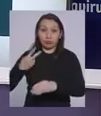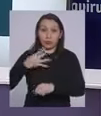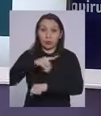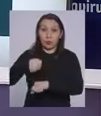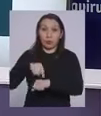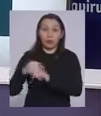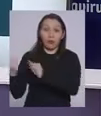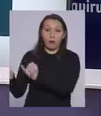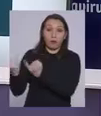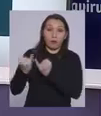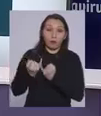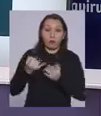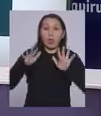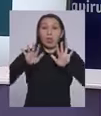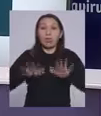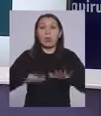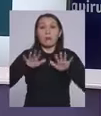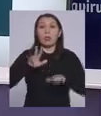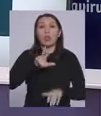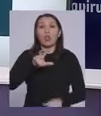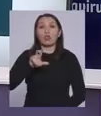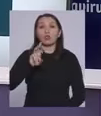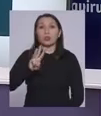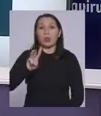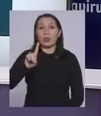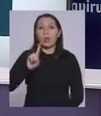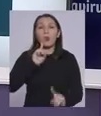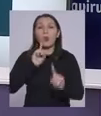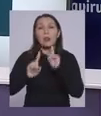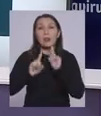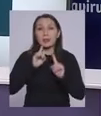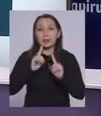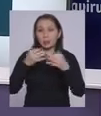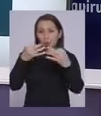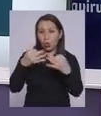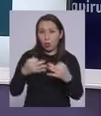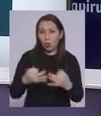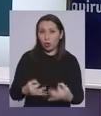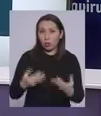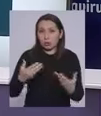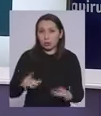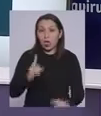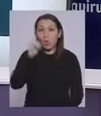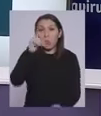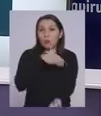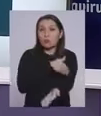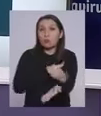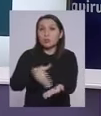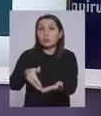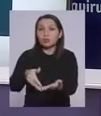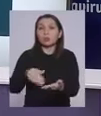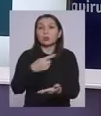24 horas se informaron 10.831 exámenes, acumulando ya